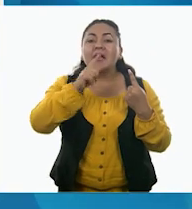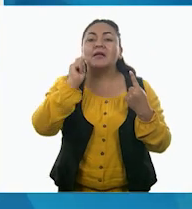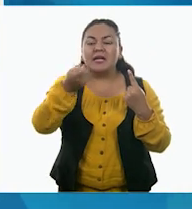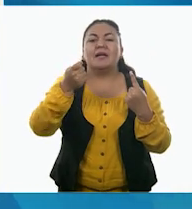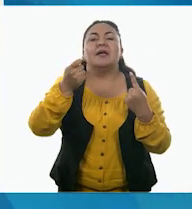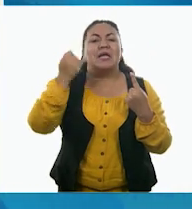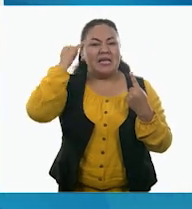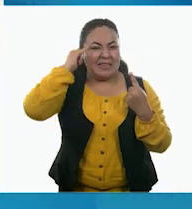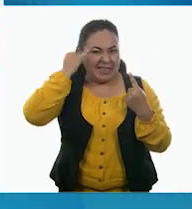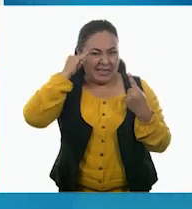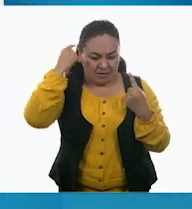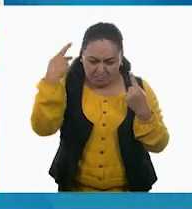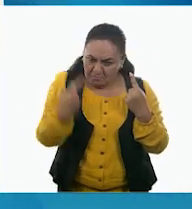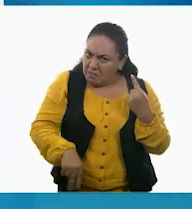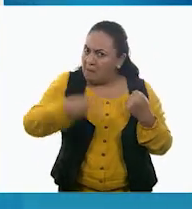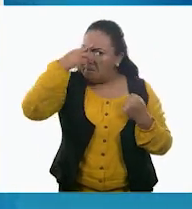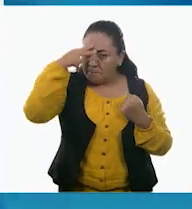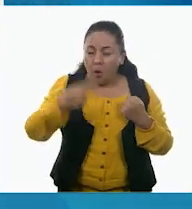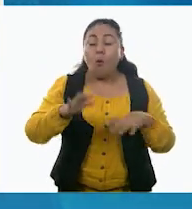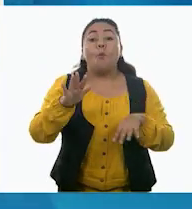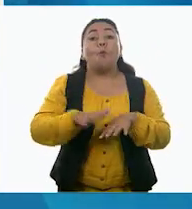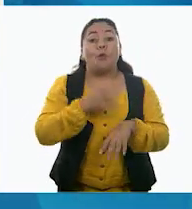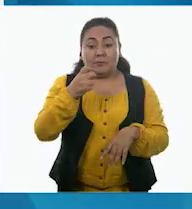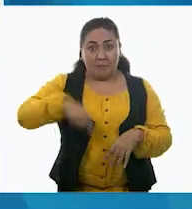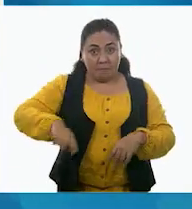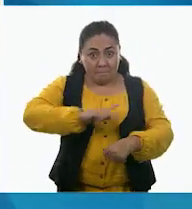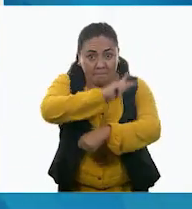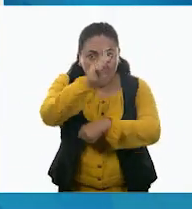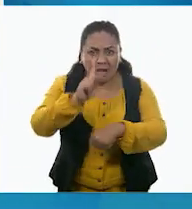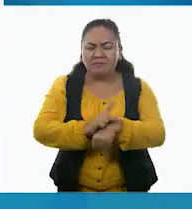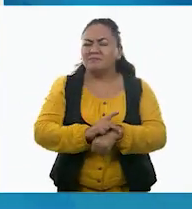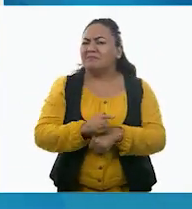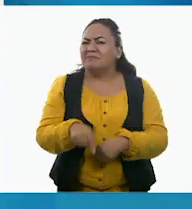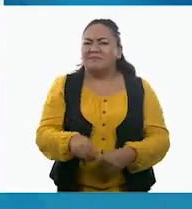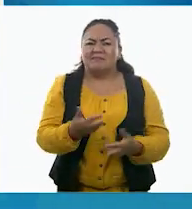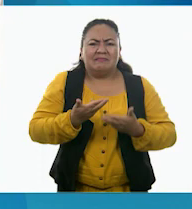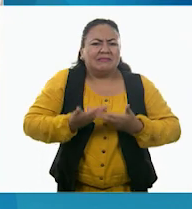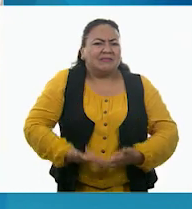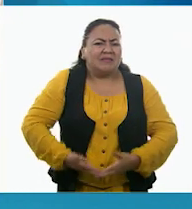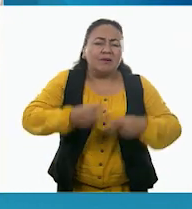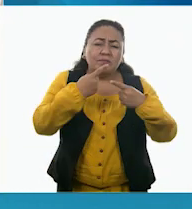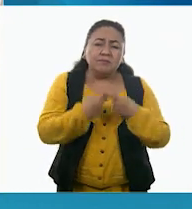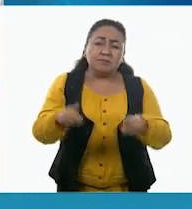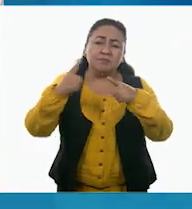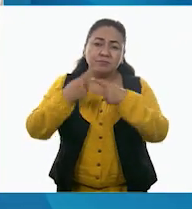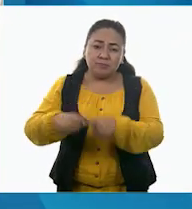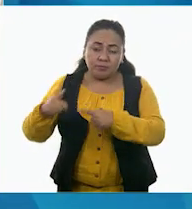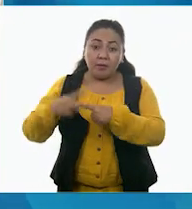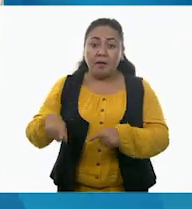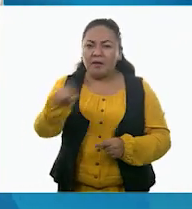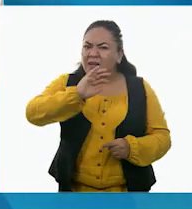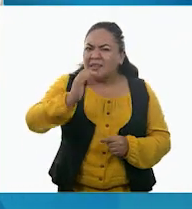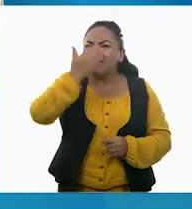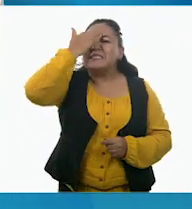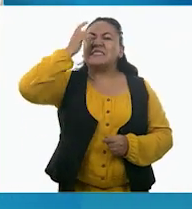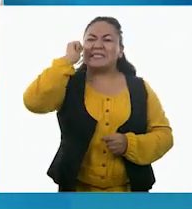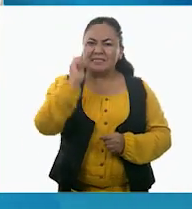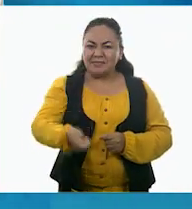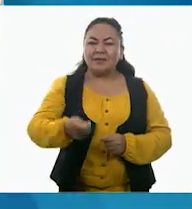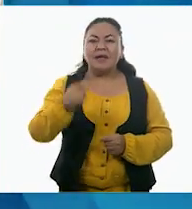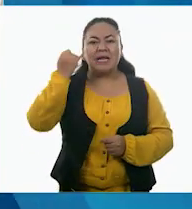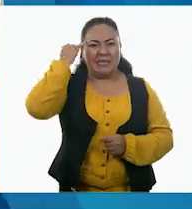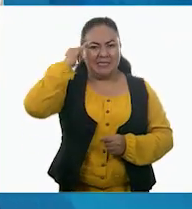indígenas. Entre otras cosas, por eso nuestro país es mega diverso. Para conocer más sobre las